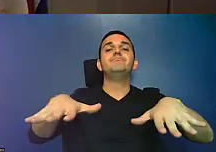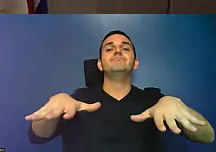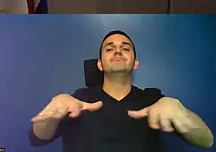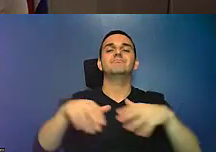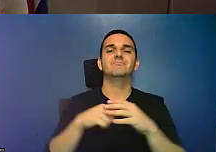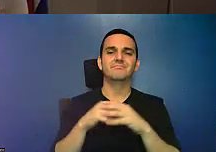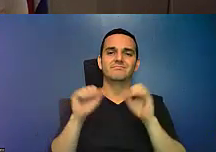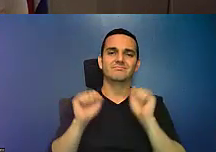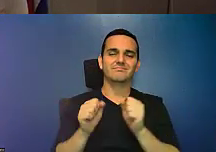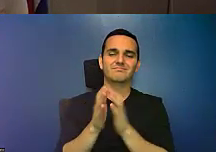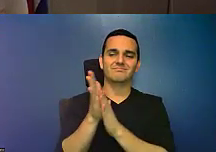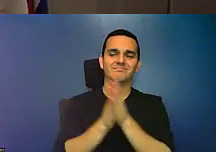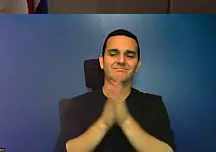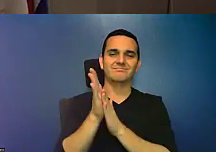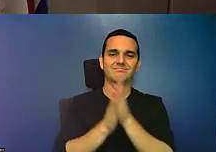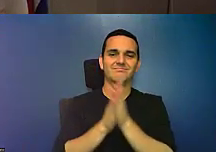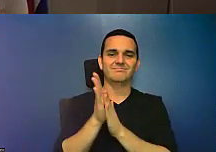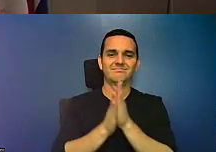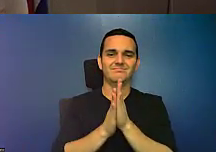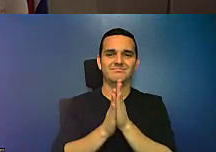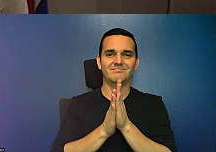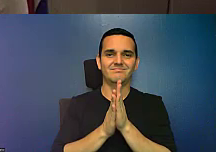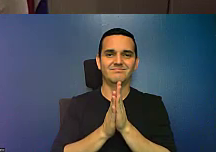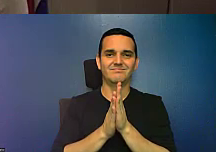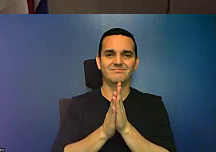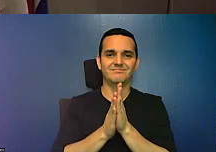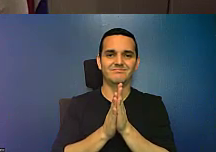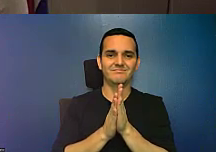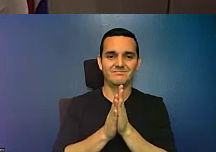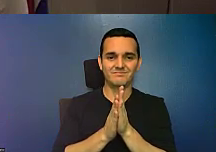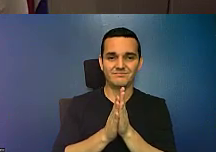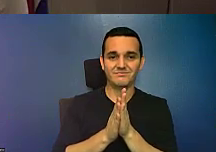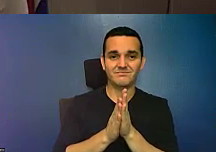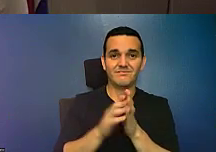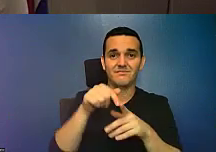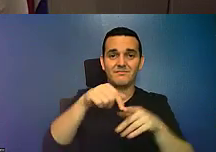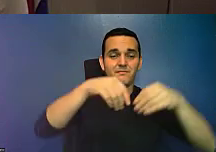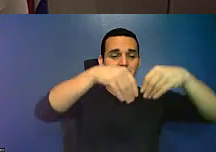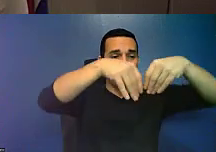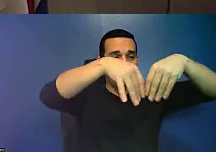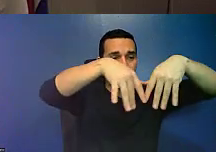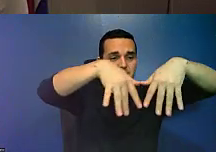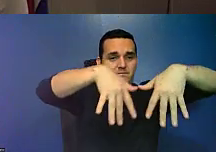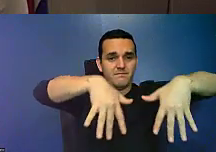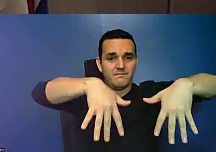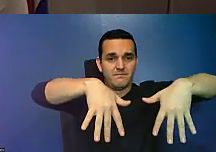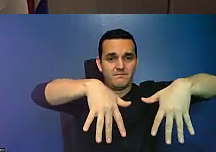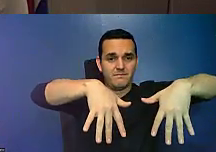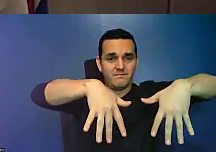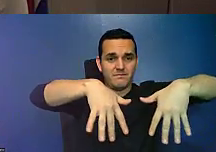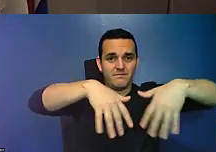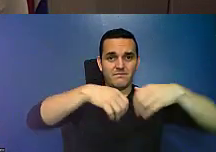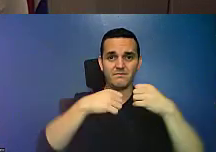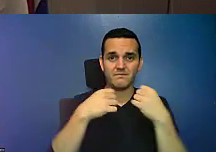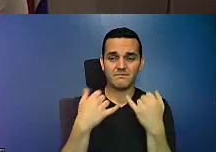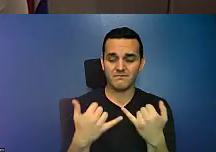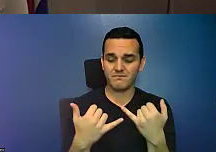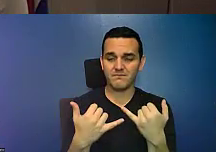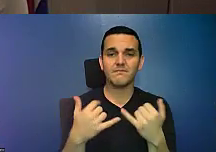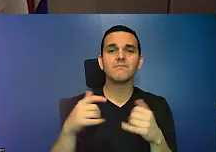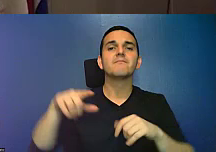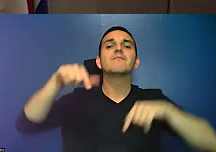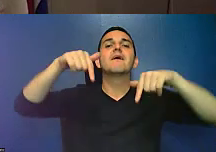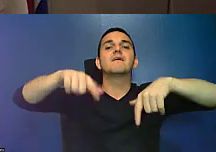esas ventajas. Ahora, este acondicionador de señal es un circuito, es una tarjeta perforada, eso se está realizando aquí en el